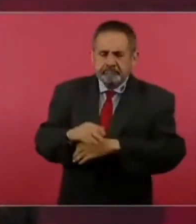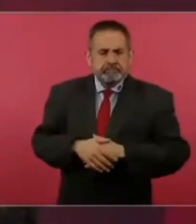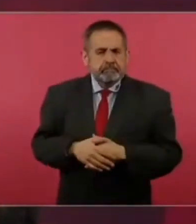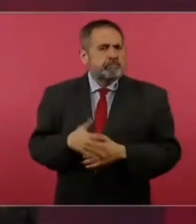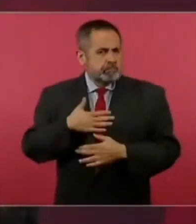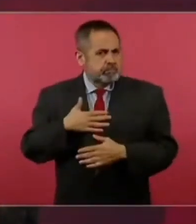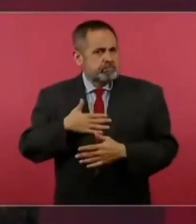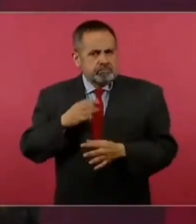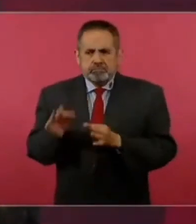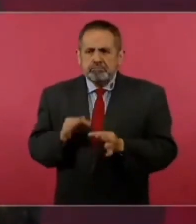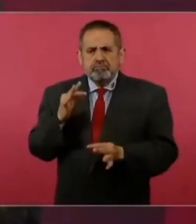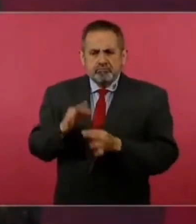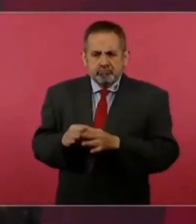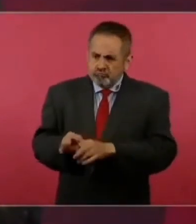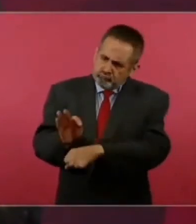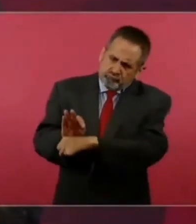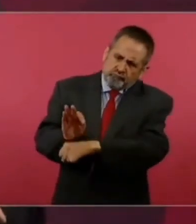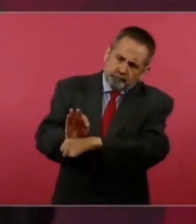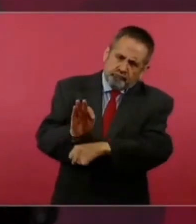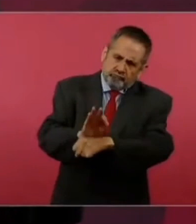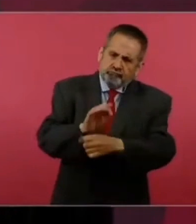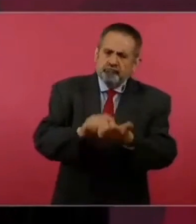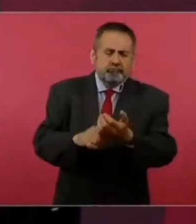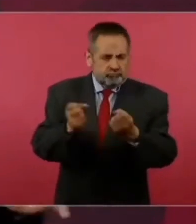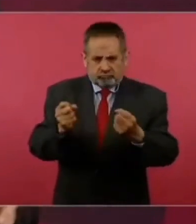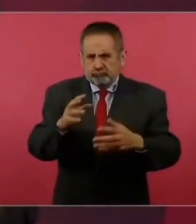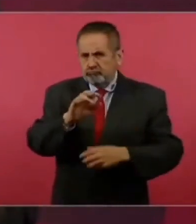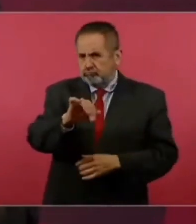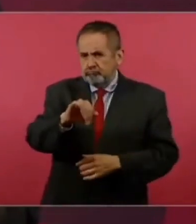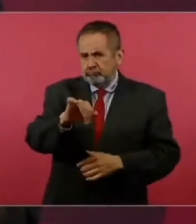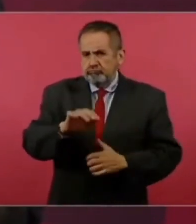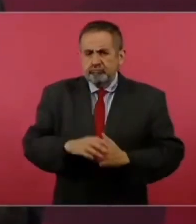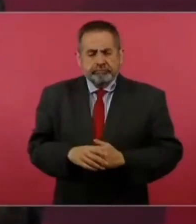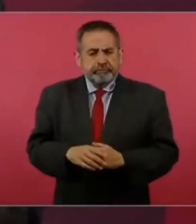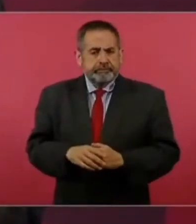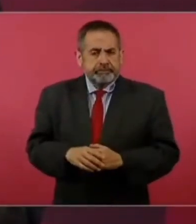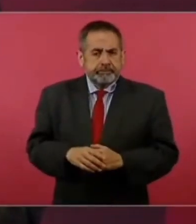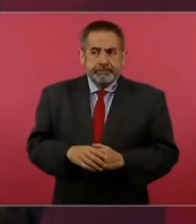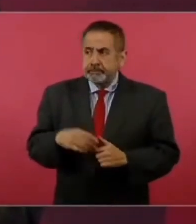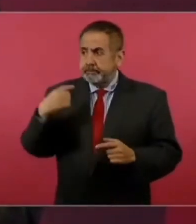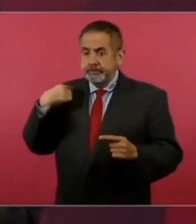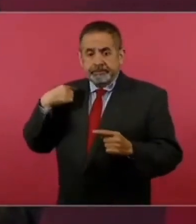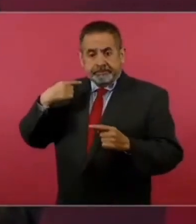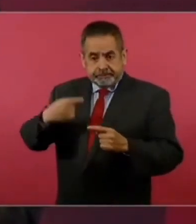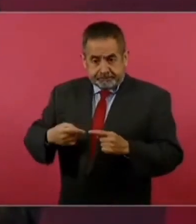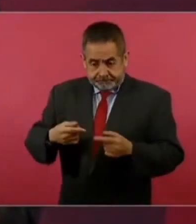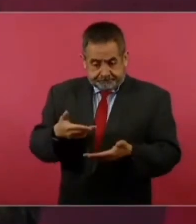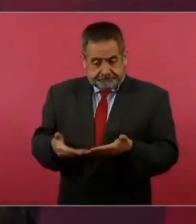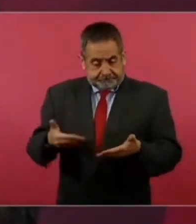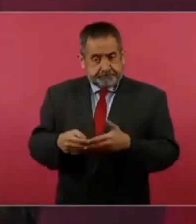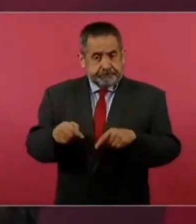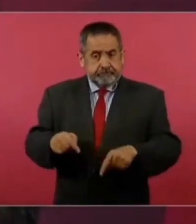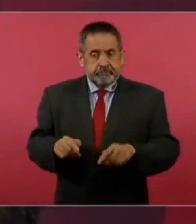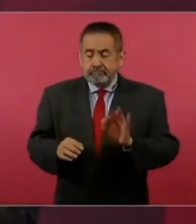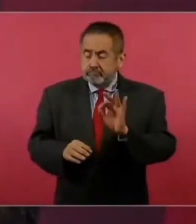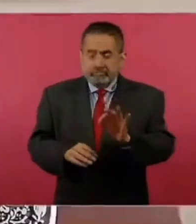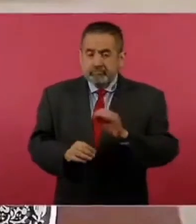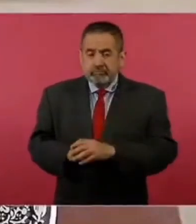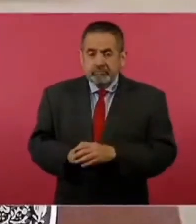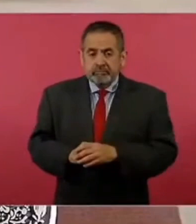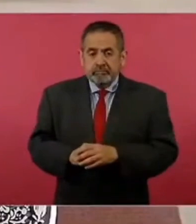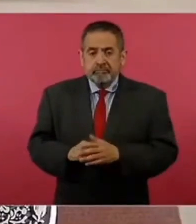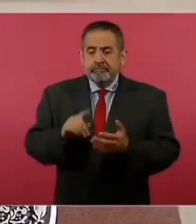cumplido porque desde que estamos no hay